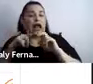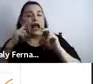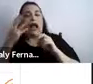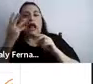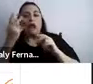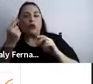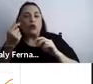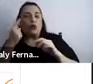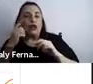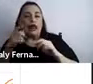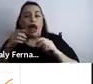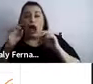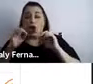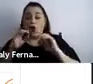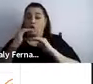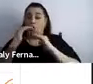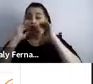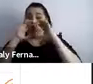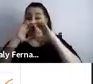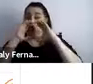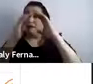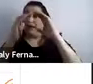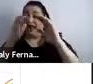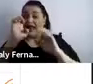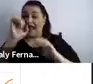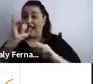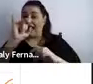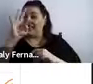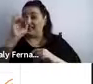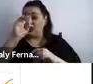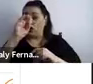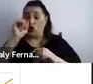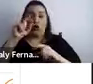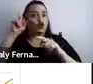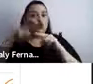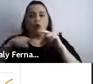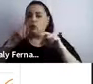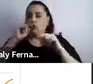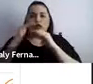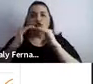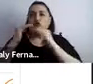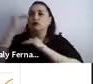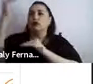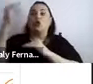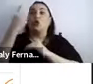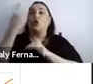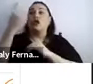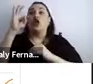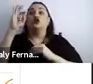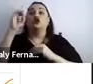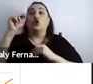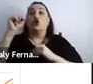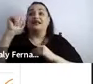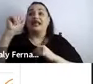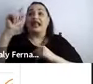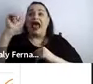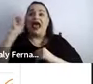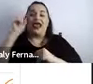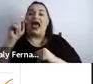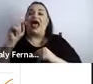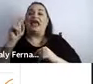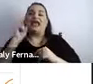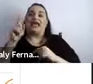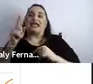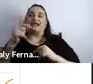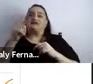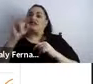el umbral ético de emisiones no puede ser superior a 1 tonelada de carbono. Es decir, a un viaje a través del Atlántico de ida y